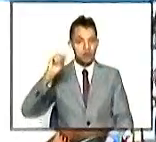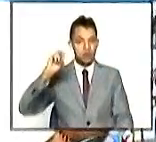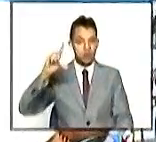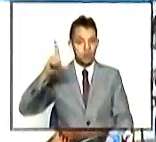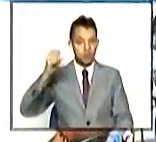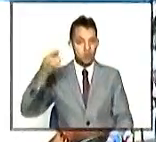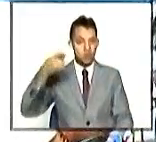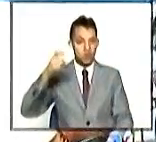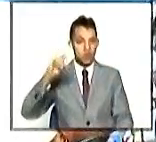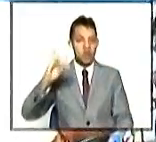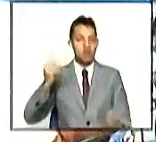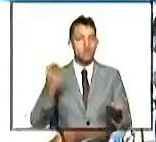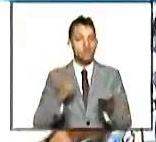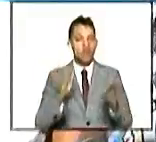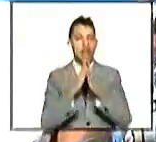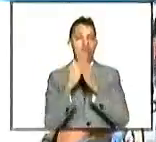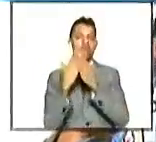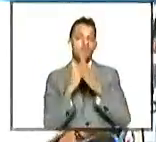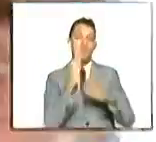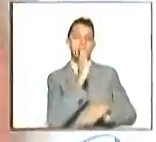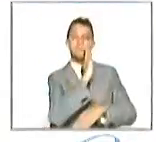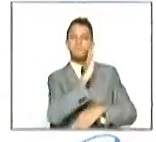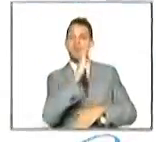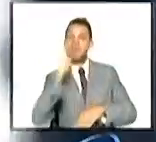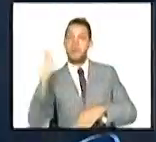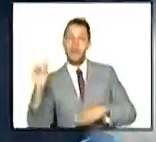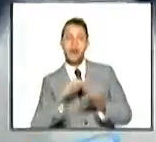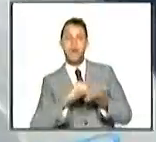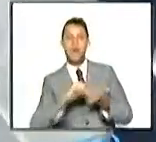principales librerías del país. Es de